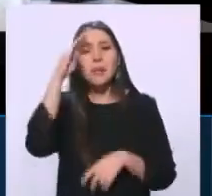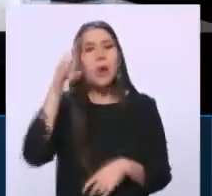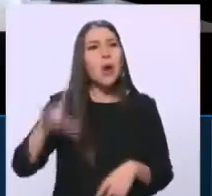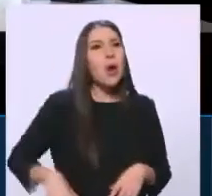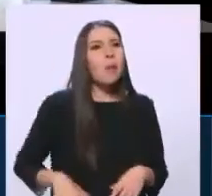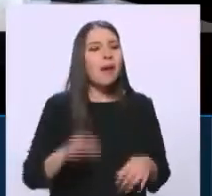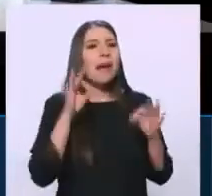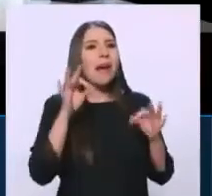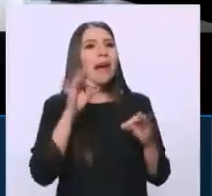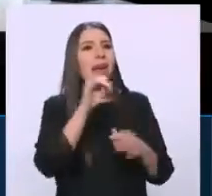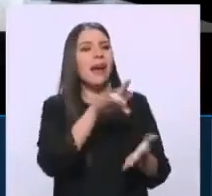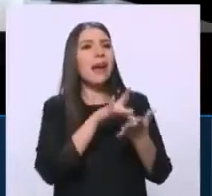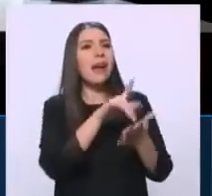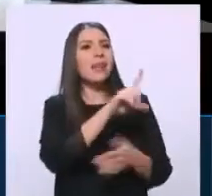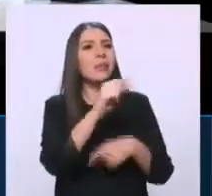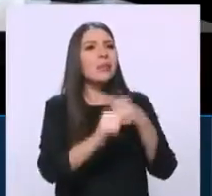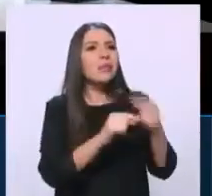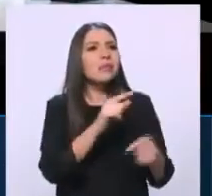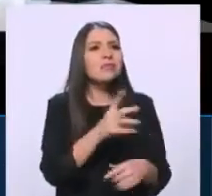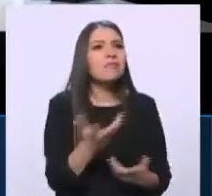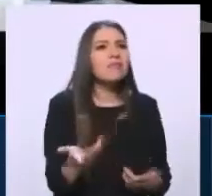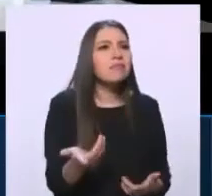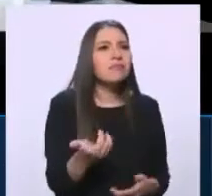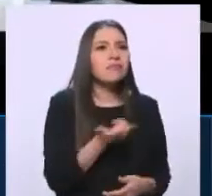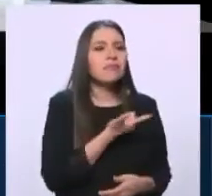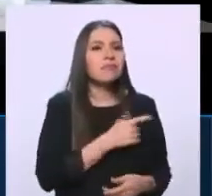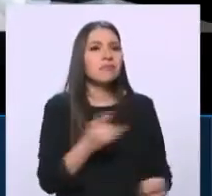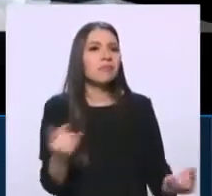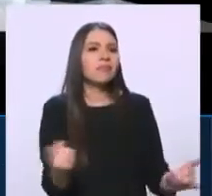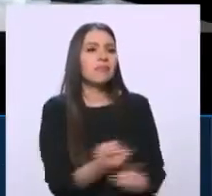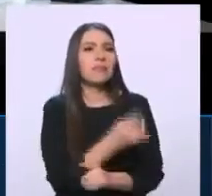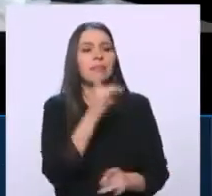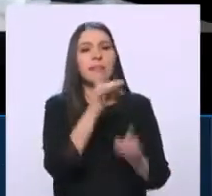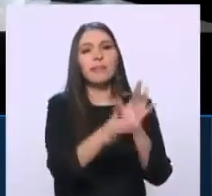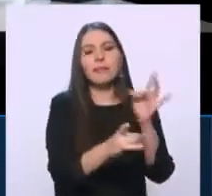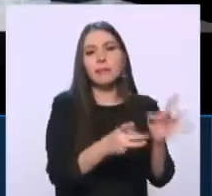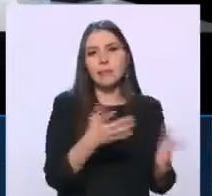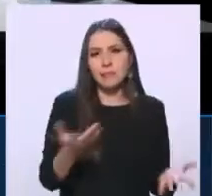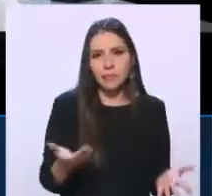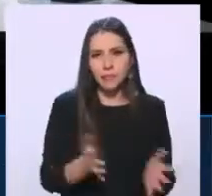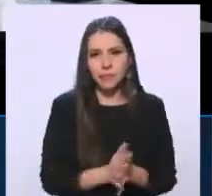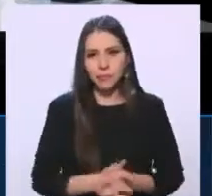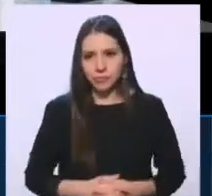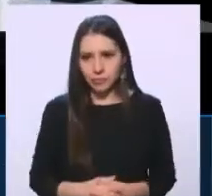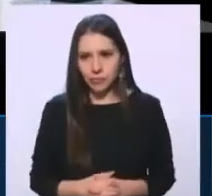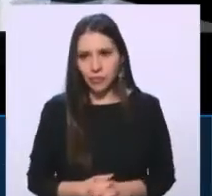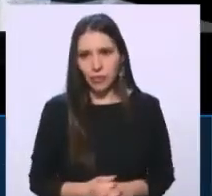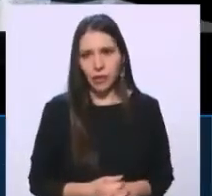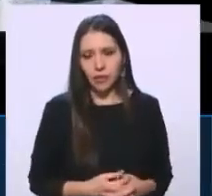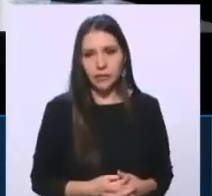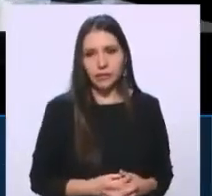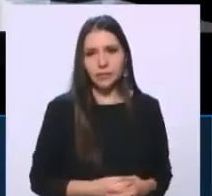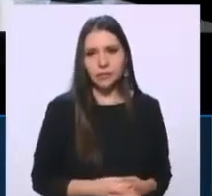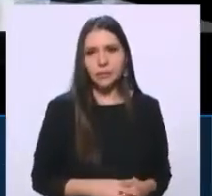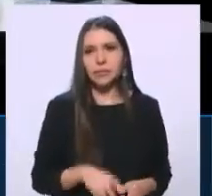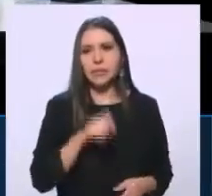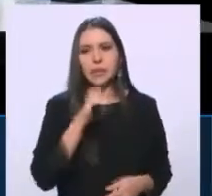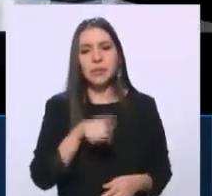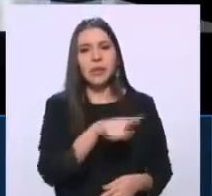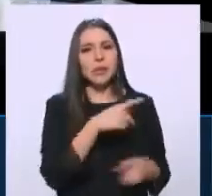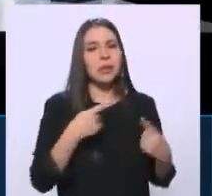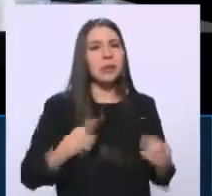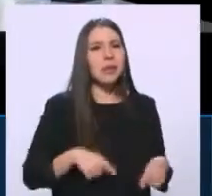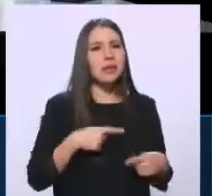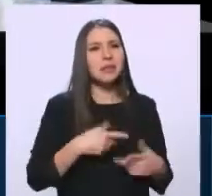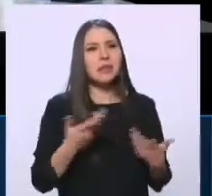de que existe ese desencanto de manera masiva, que no necesariamente es así. Y una victimización por parte de ellos hacia ellos.